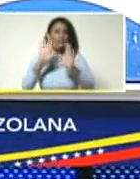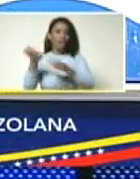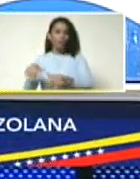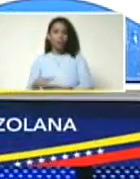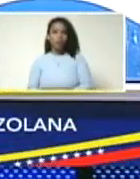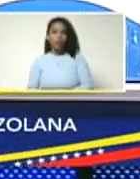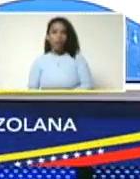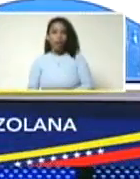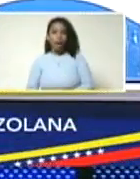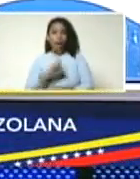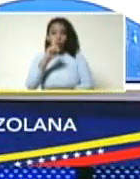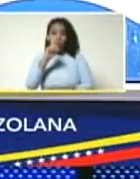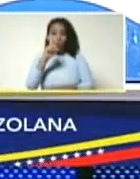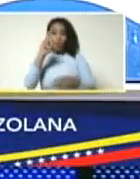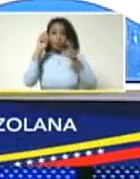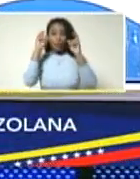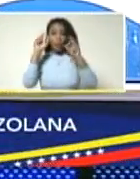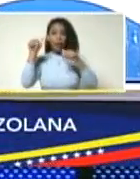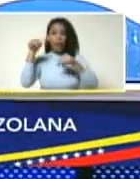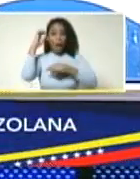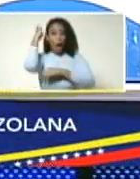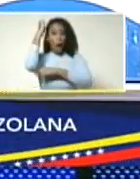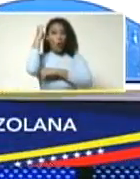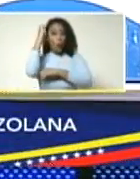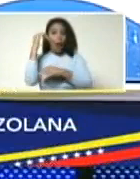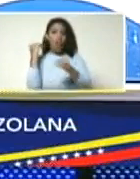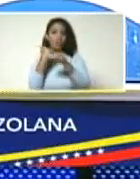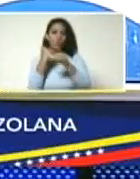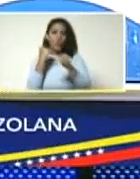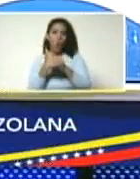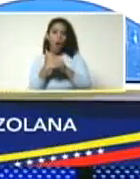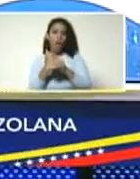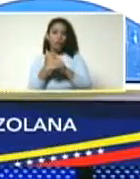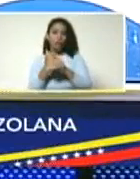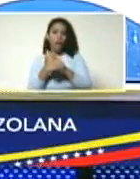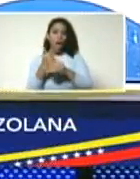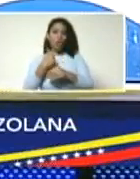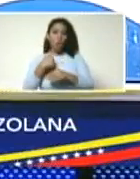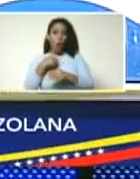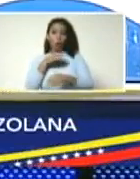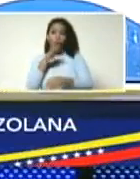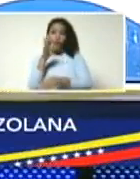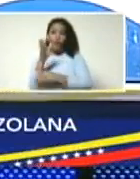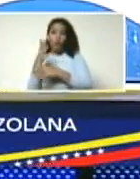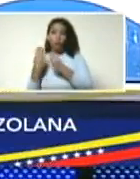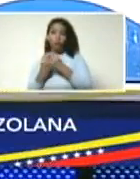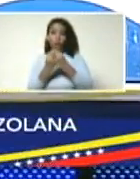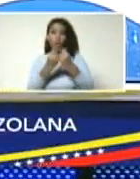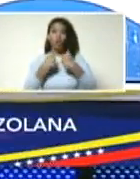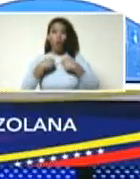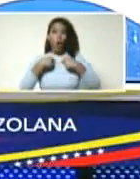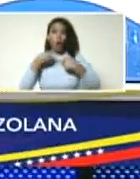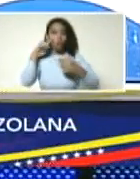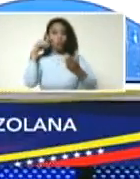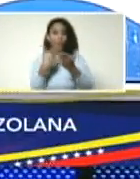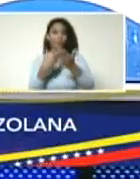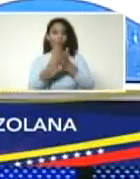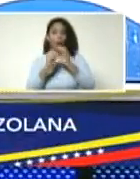En buena parte de Europa es así. A mí me tocó una vez acompañar, lo cuento como